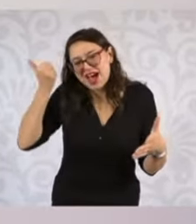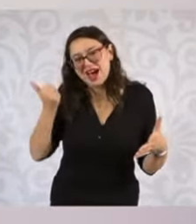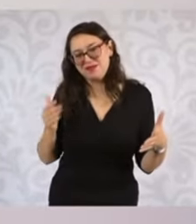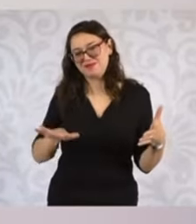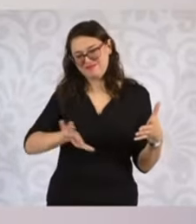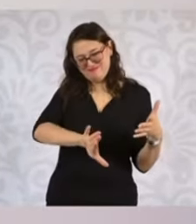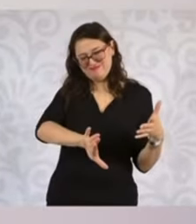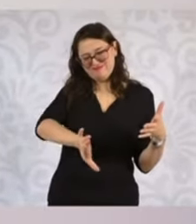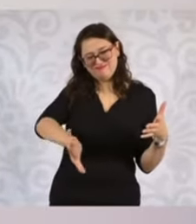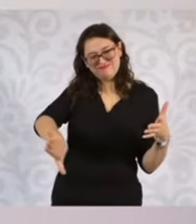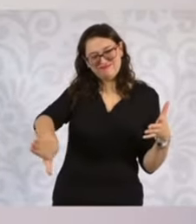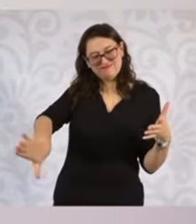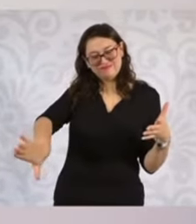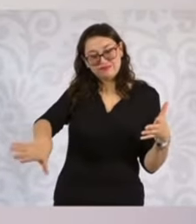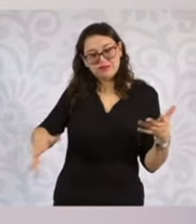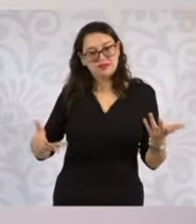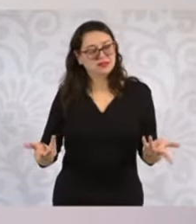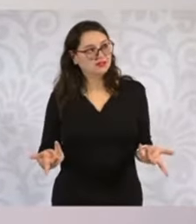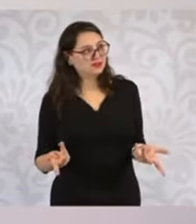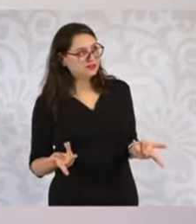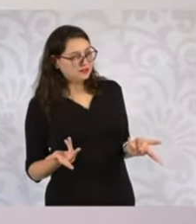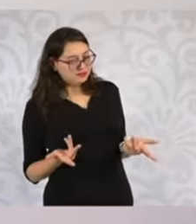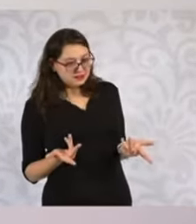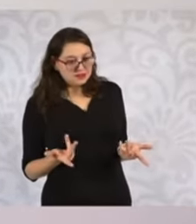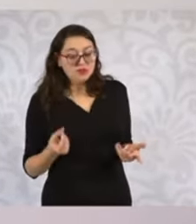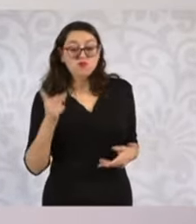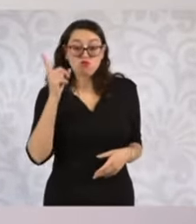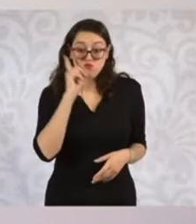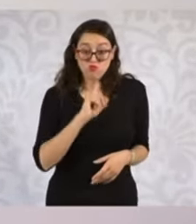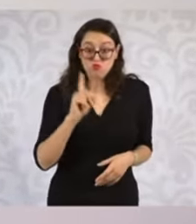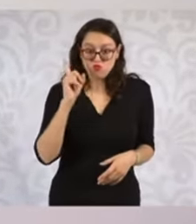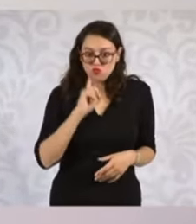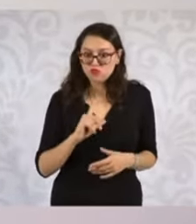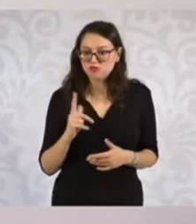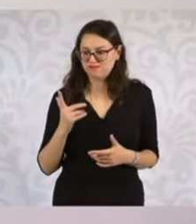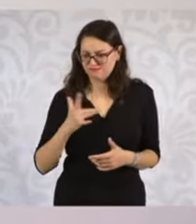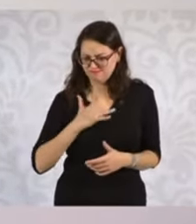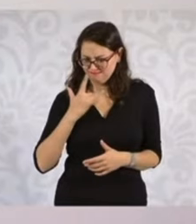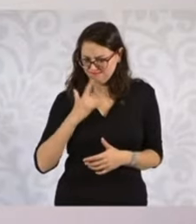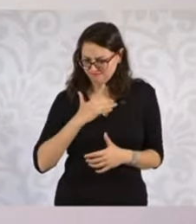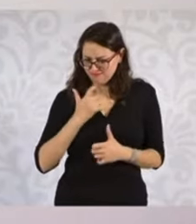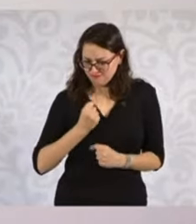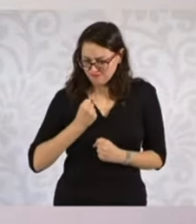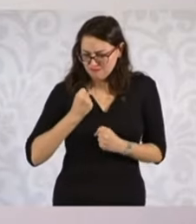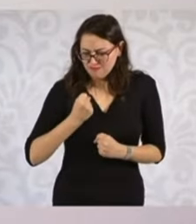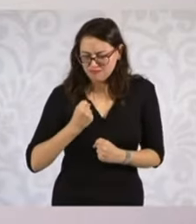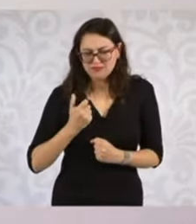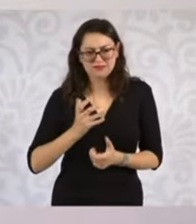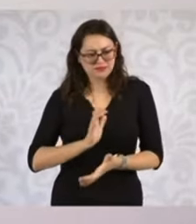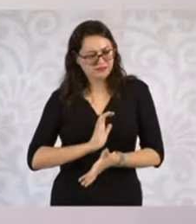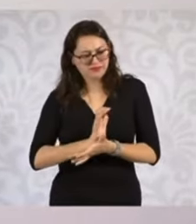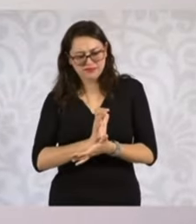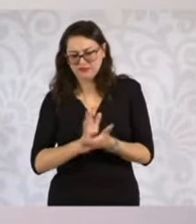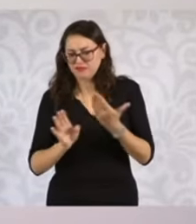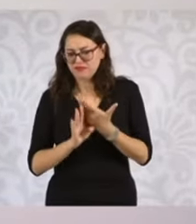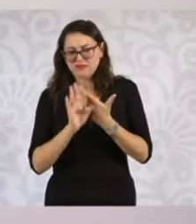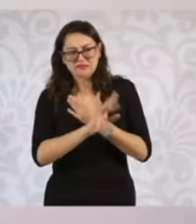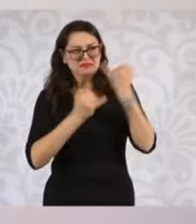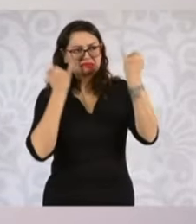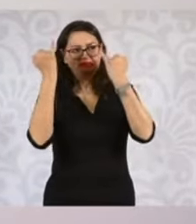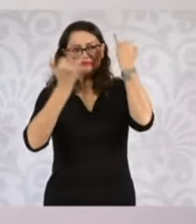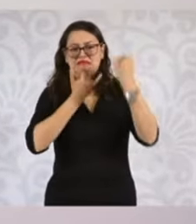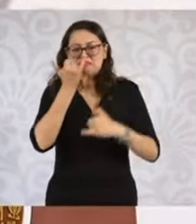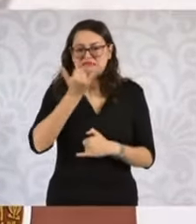el fortalecimiento de la mujer en la sociedad y en acabar con cualquier forma de discriminación, de